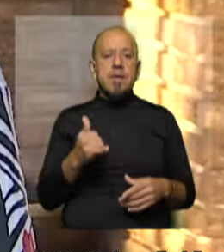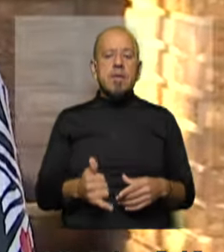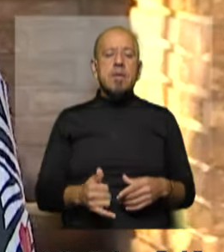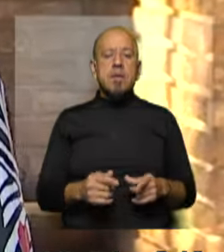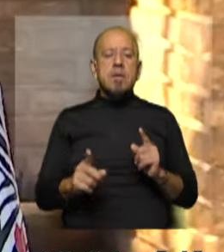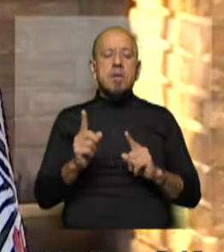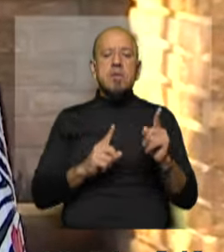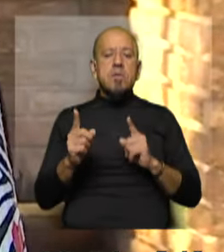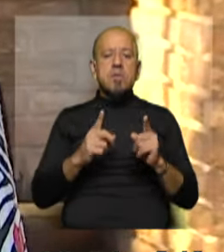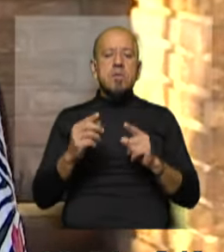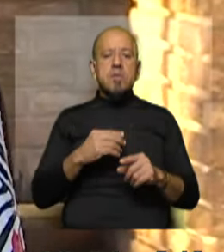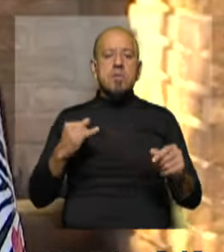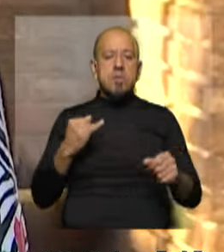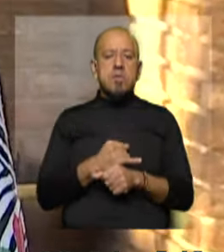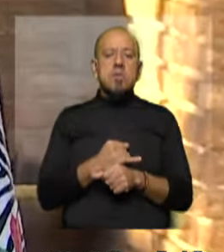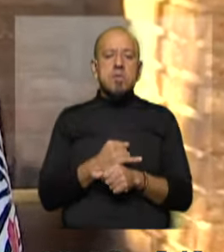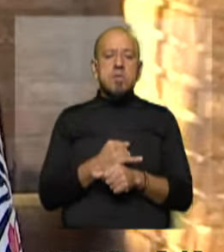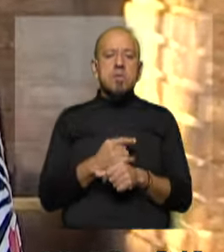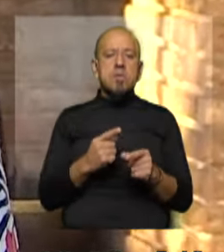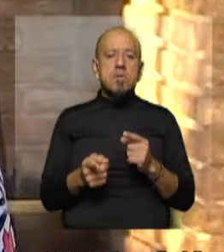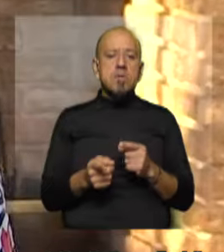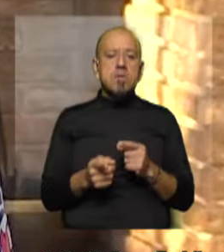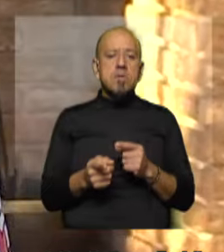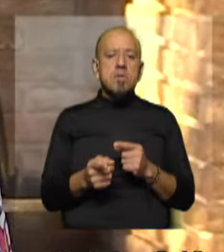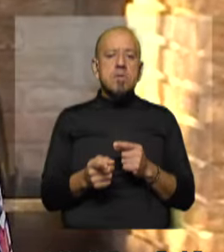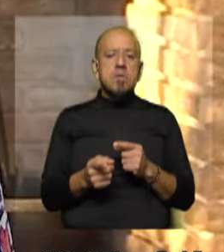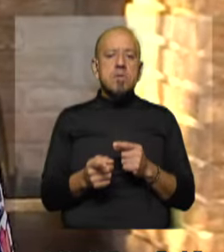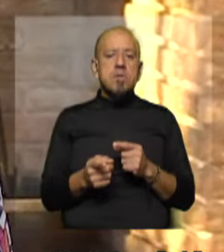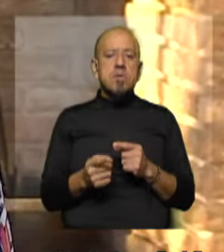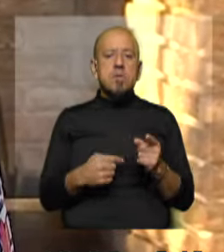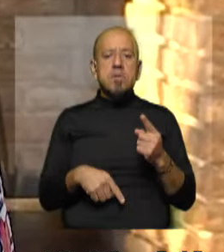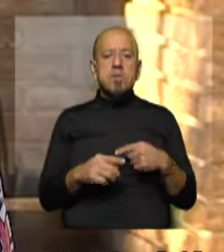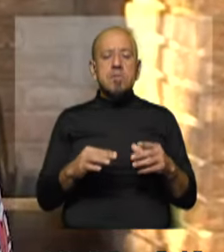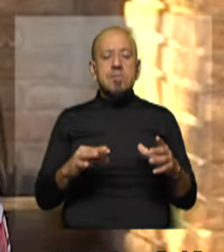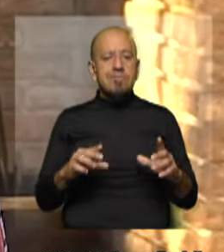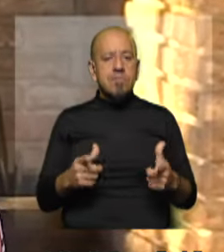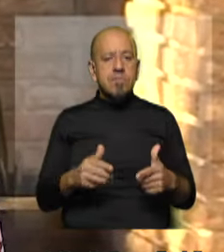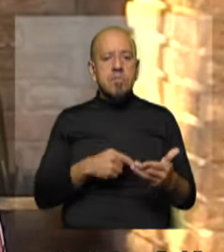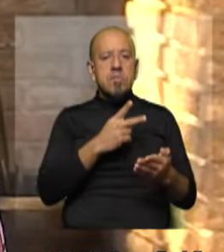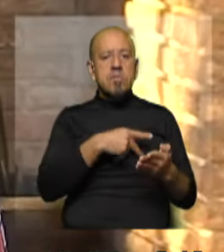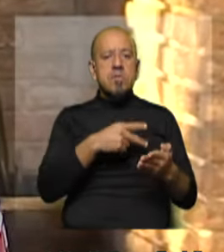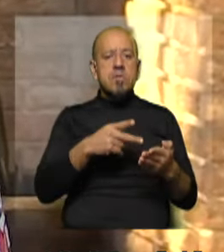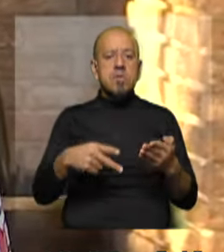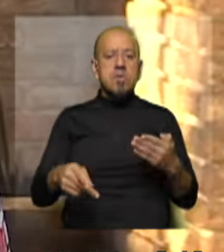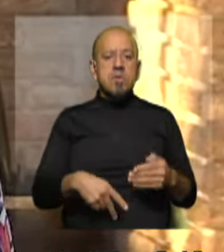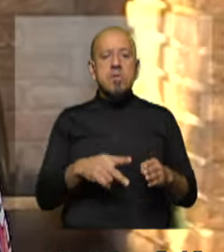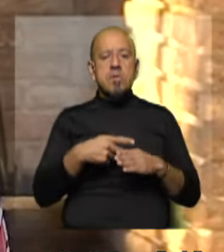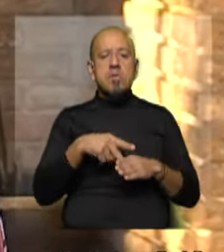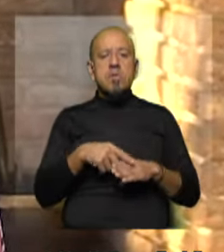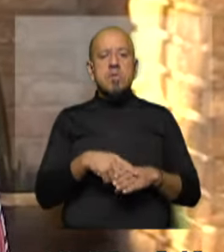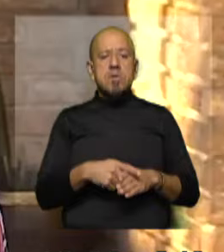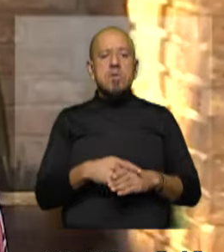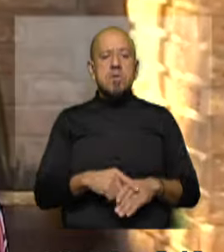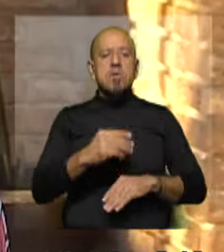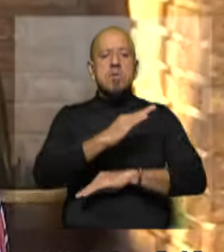Entonces, seguimos siendo muy críticos en que, bueno, que no hay una planificación clara en cuanto al tema del mantenimiento de la flota, que es donde